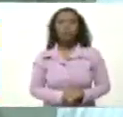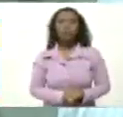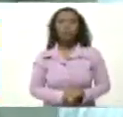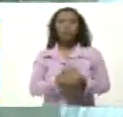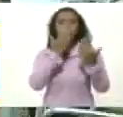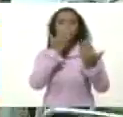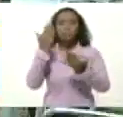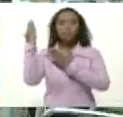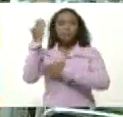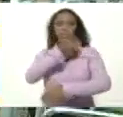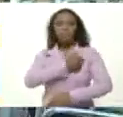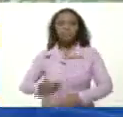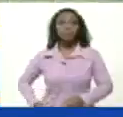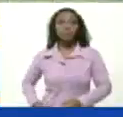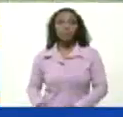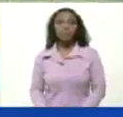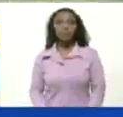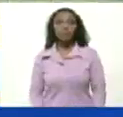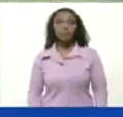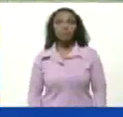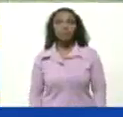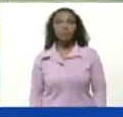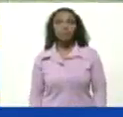Adelante, presidente.